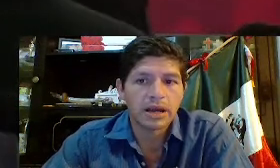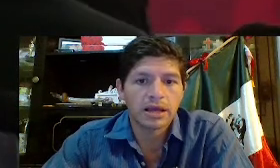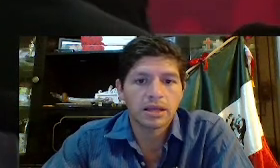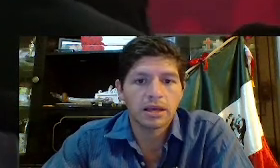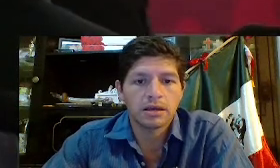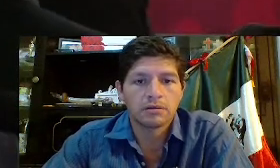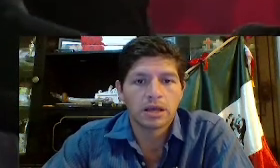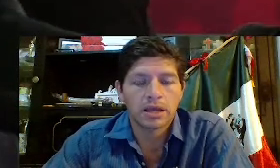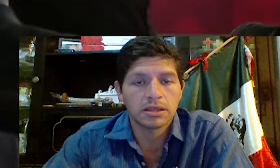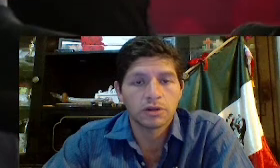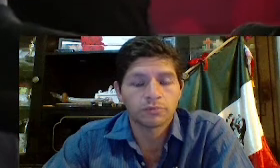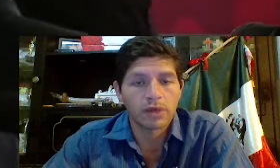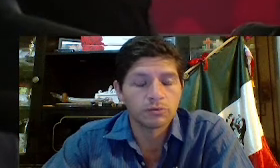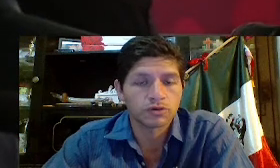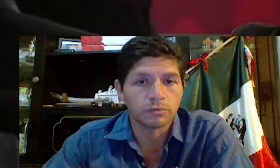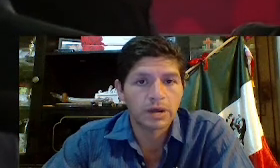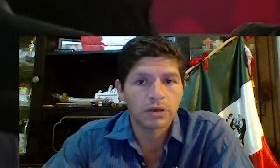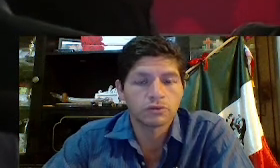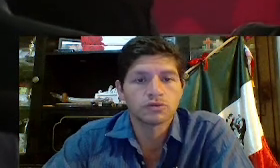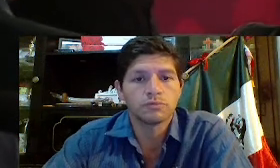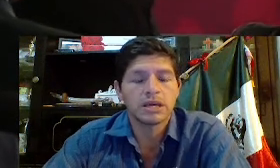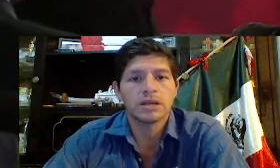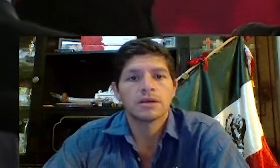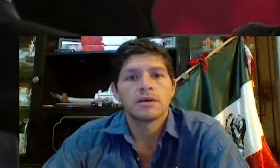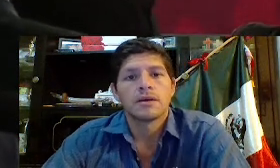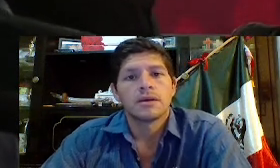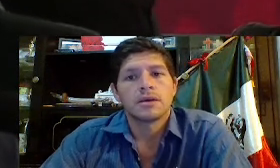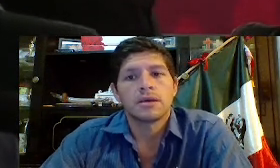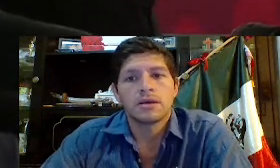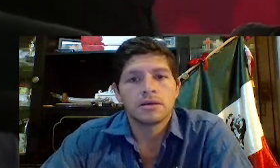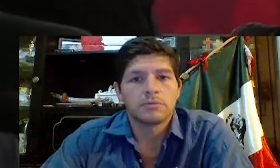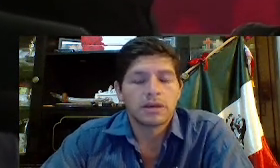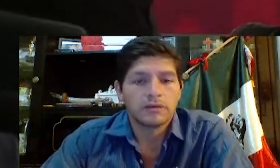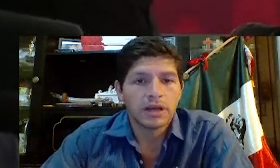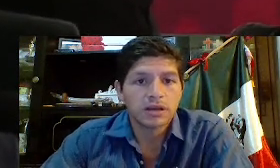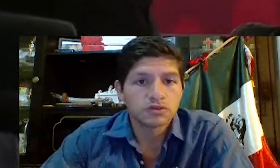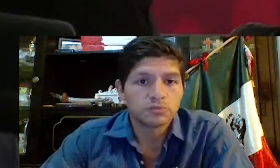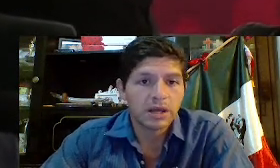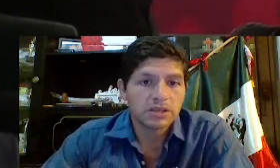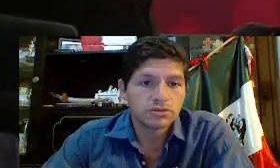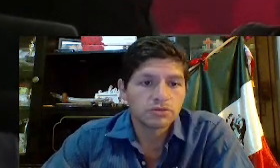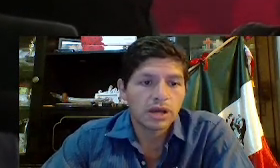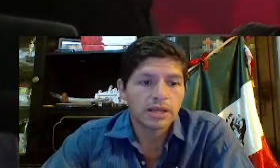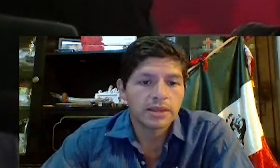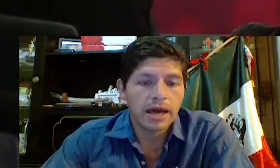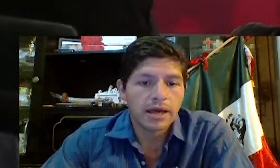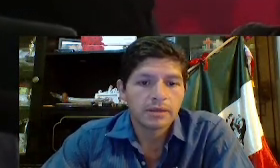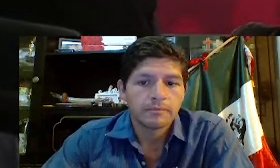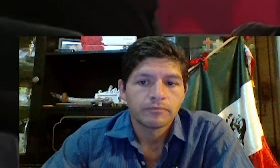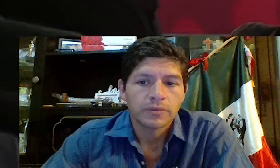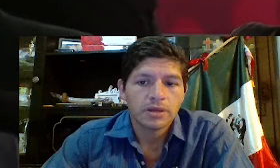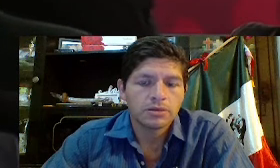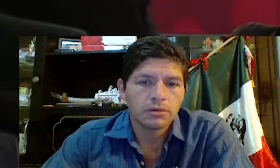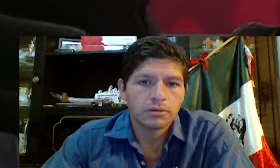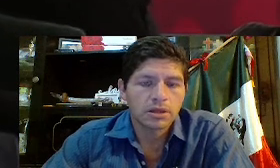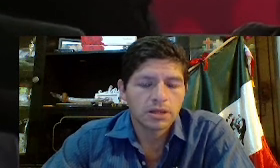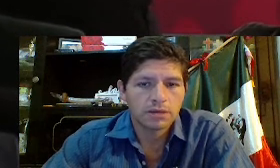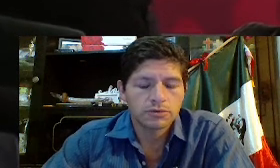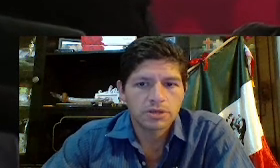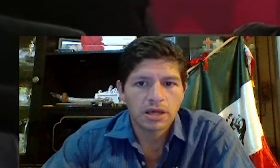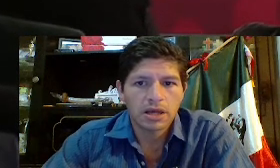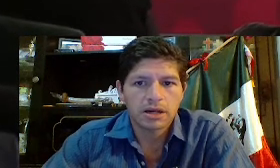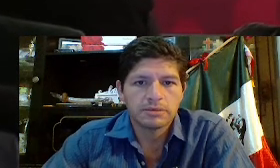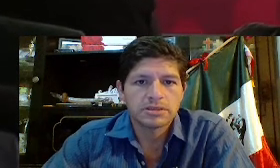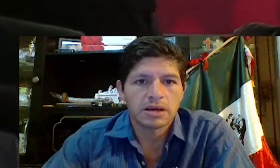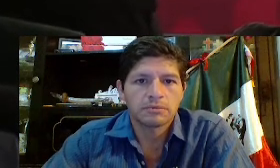anunciados para que la gente los podamos comprar, consumir y verificar sus precios, su calidad y todo lo que